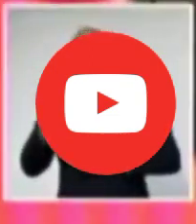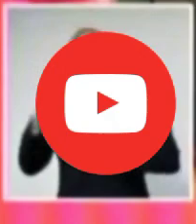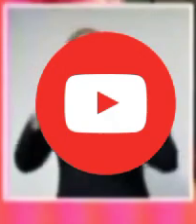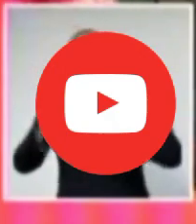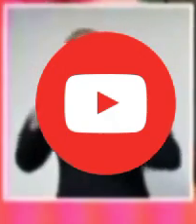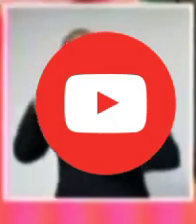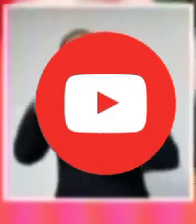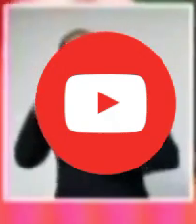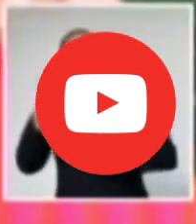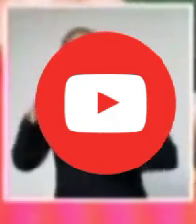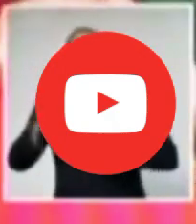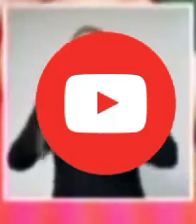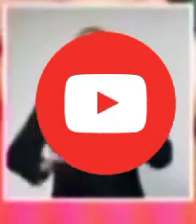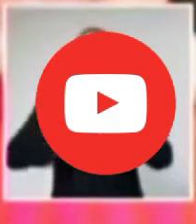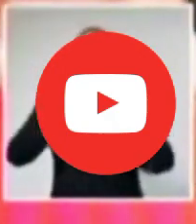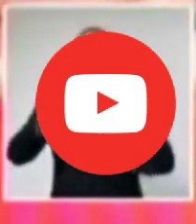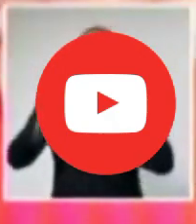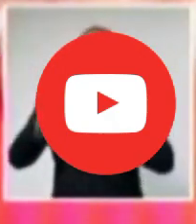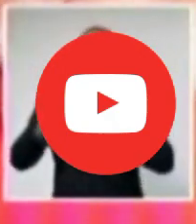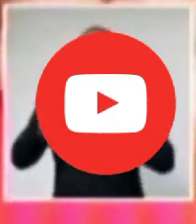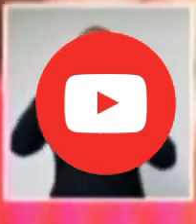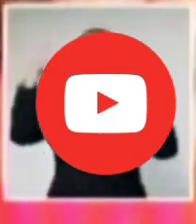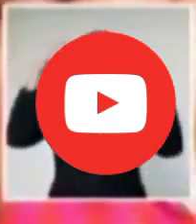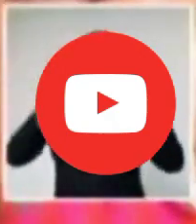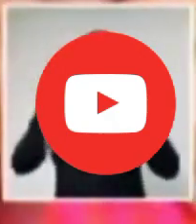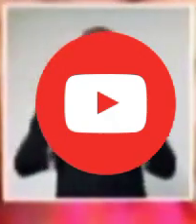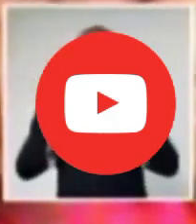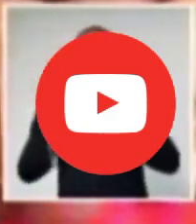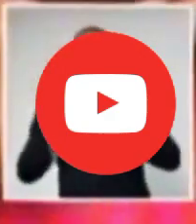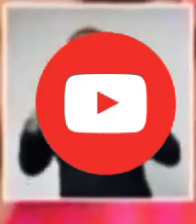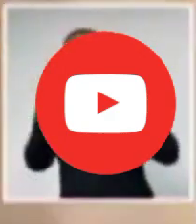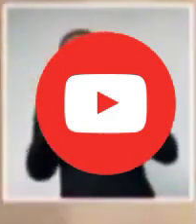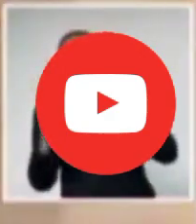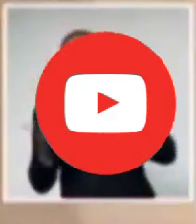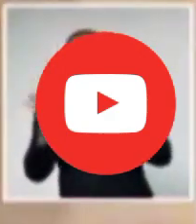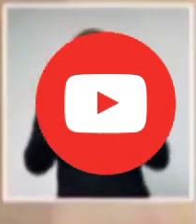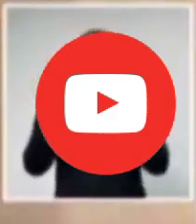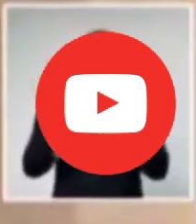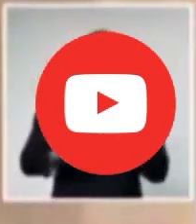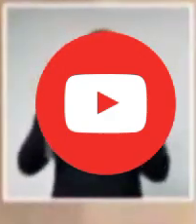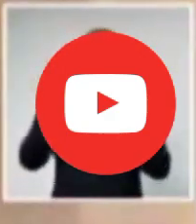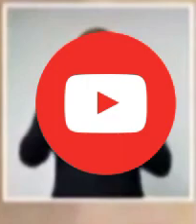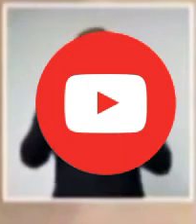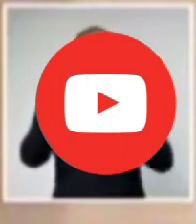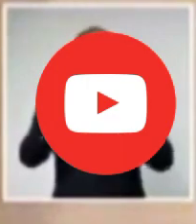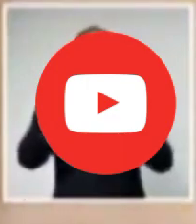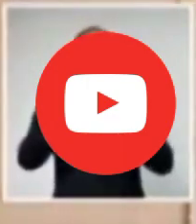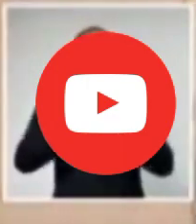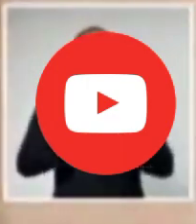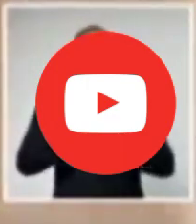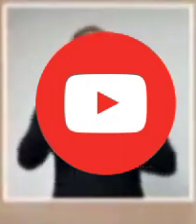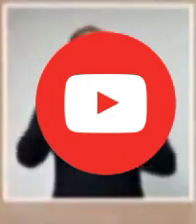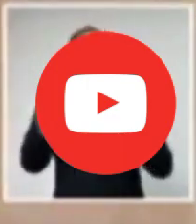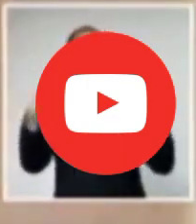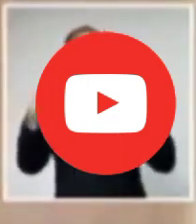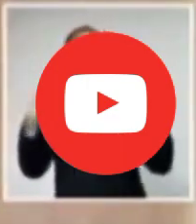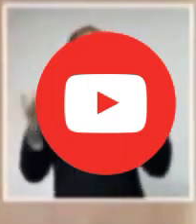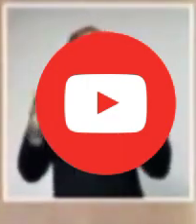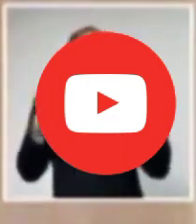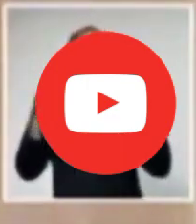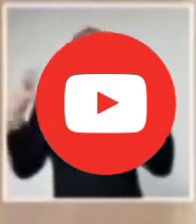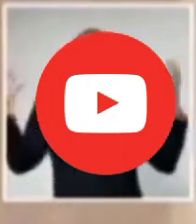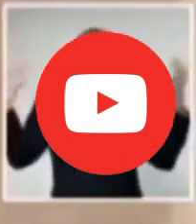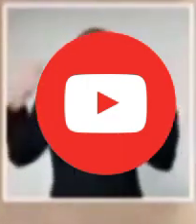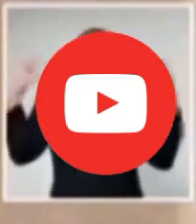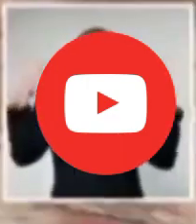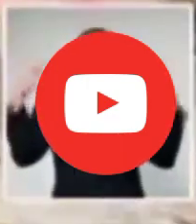algunas mejoras a su casa móvil para protegerse los brazos del sol. Ah, sí, si consigo el aire acondicionado se lo pongo, porque aquí adentro hace